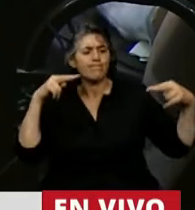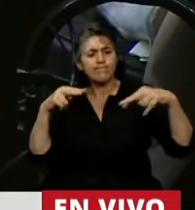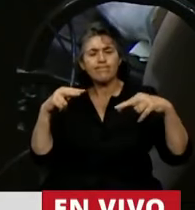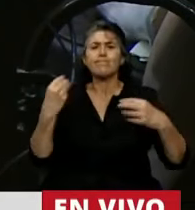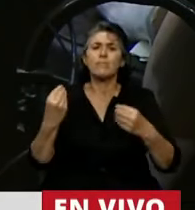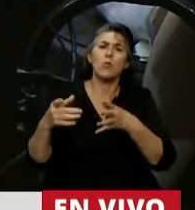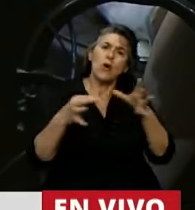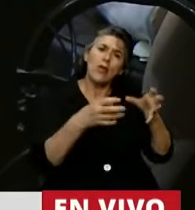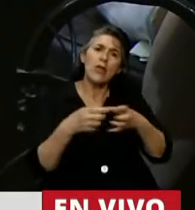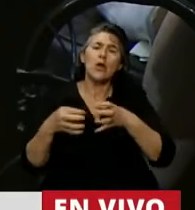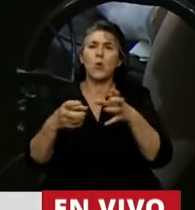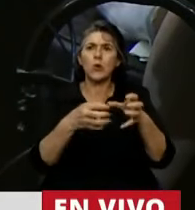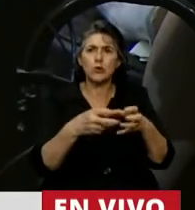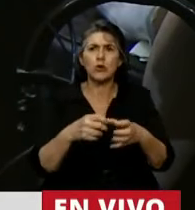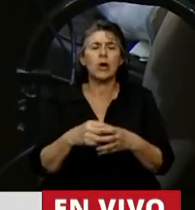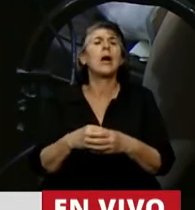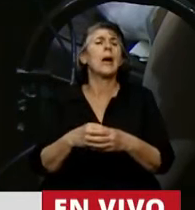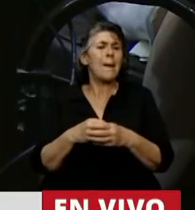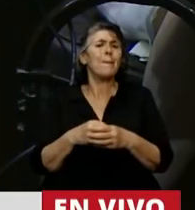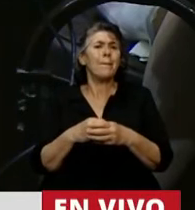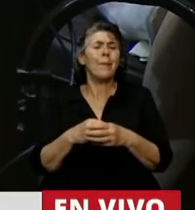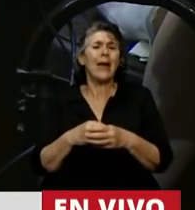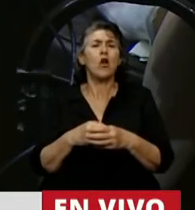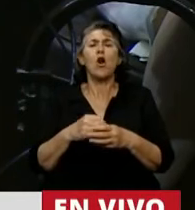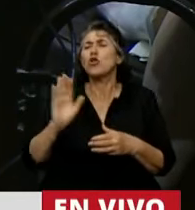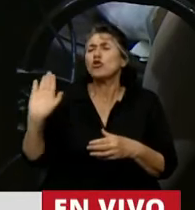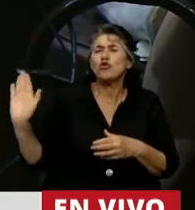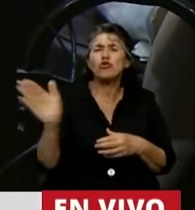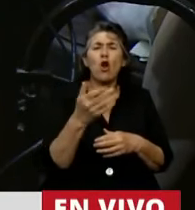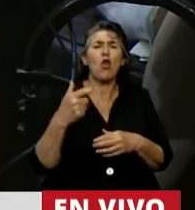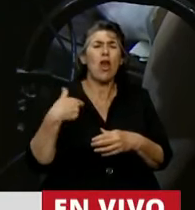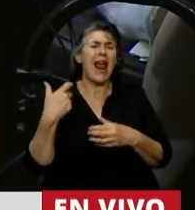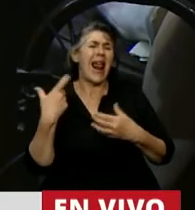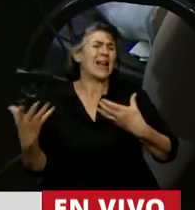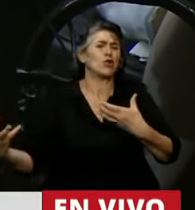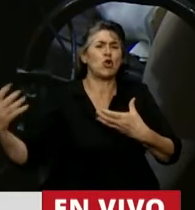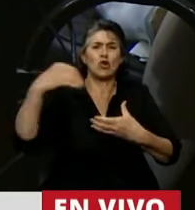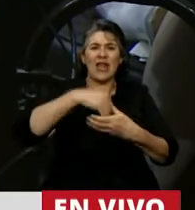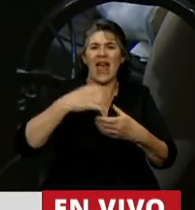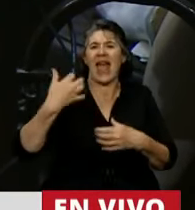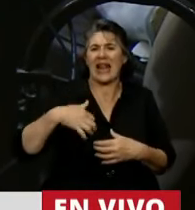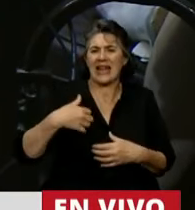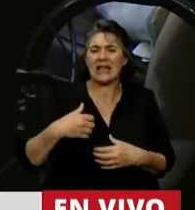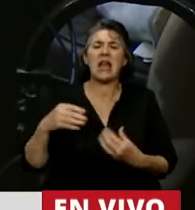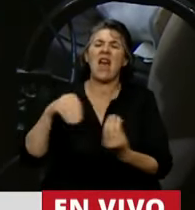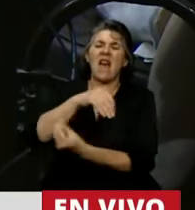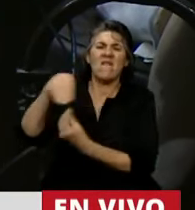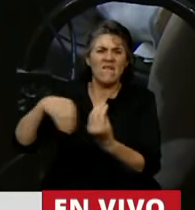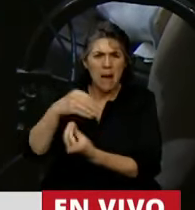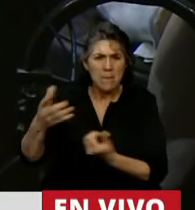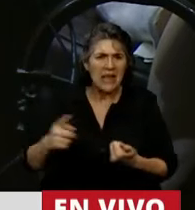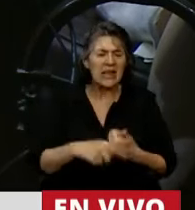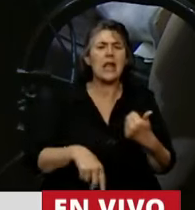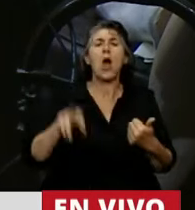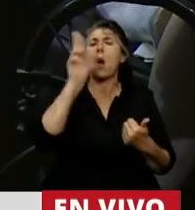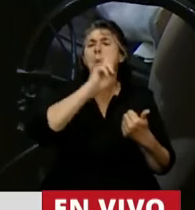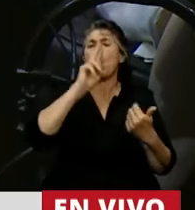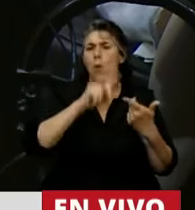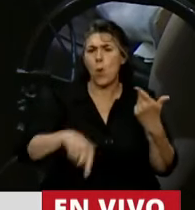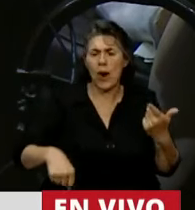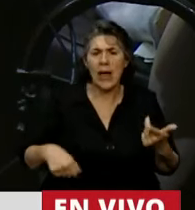que ha involucrado a toda la sociedad argentina. Ha involucrado a las familias, ha involucrado a las mujeres,